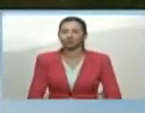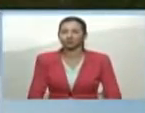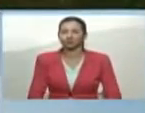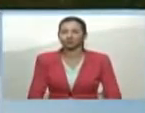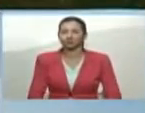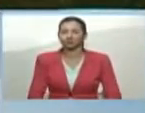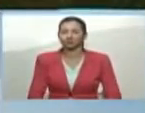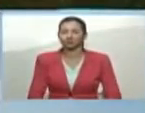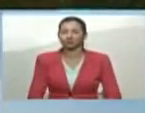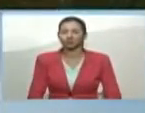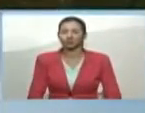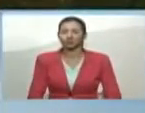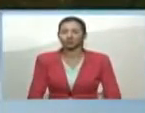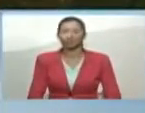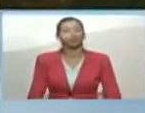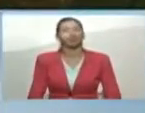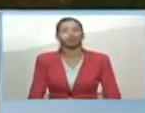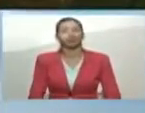digamos, los golpes,